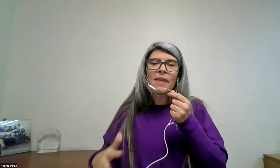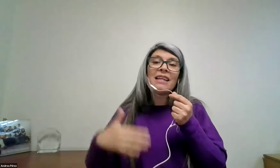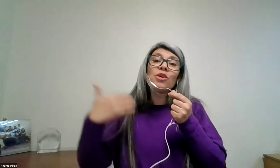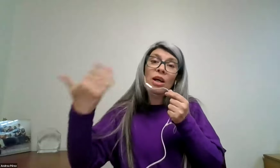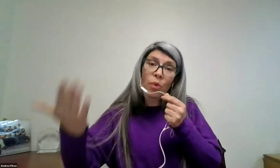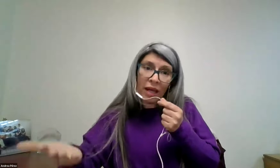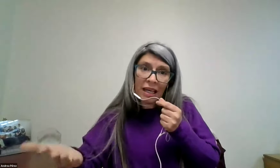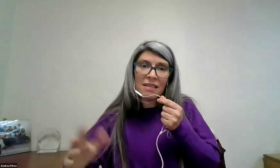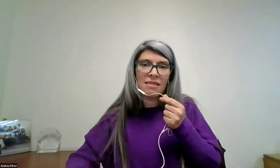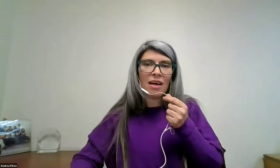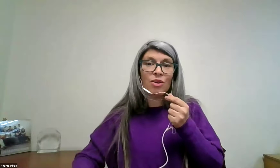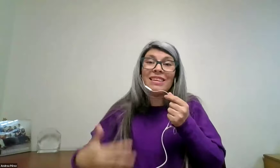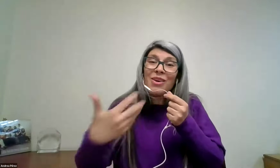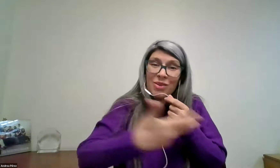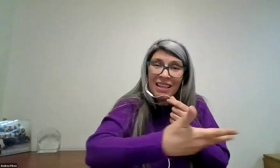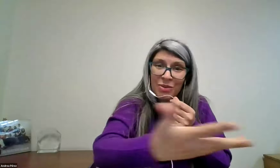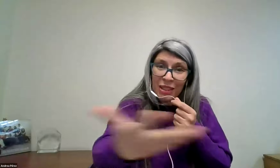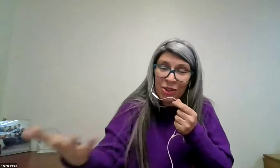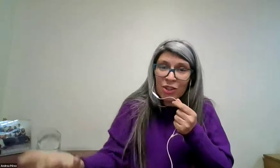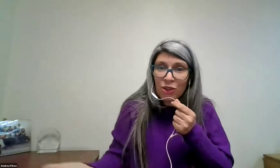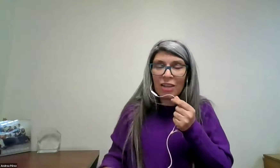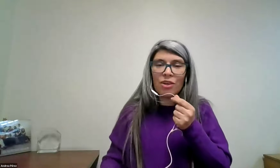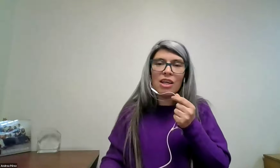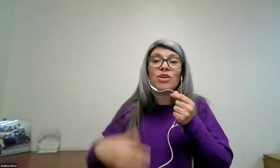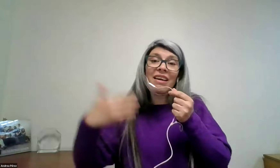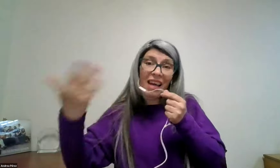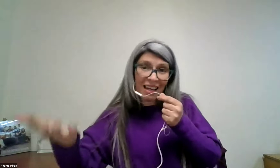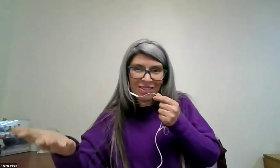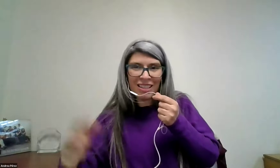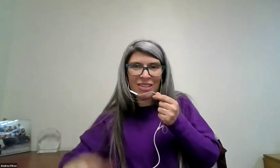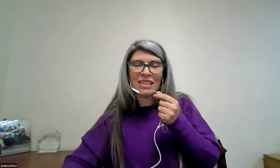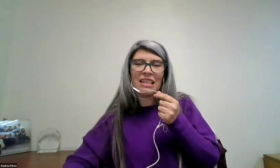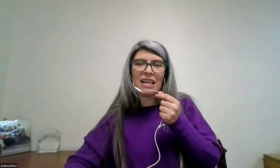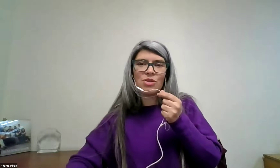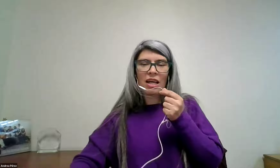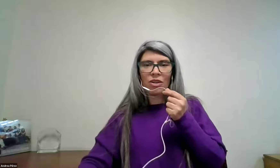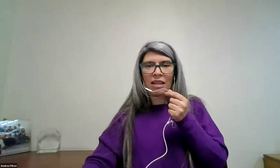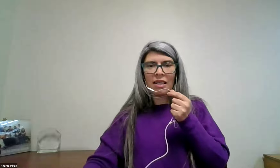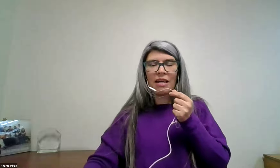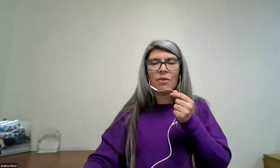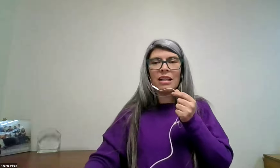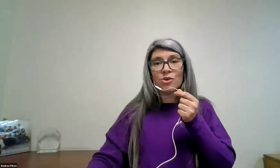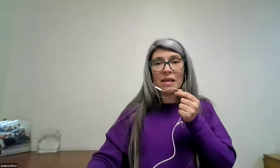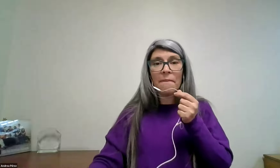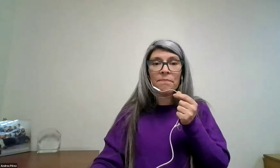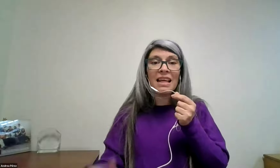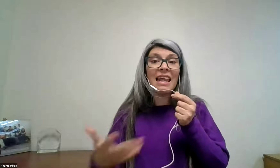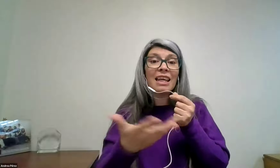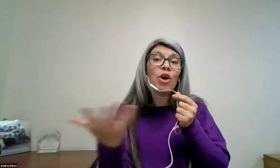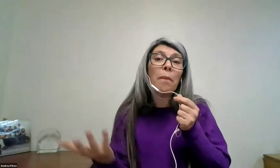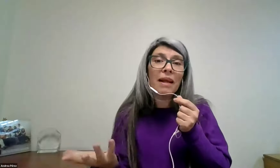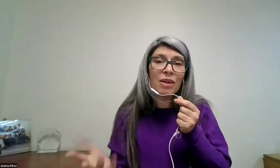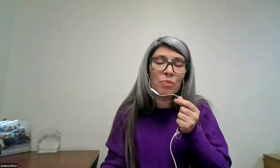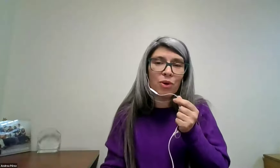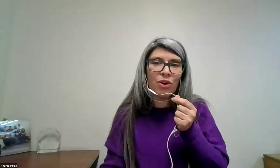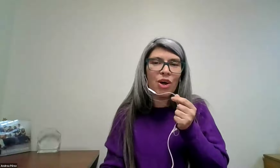visual, han ido a escuelas, han contado cuentos, historias a los niños, trabajan, ¿no es cierto? En el caso de Carolina en escuela, entonces la idea es